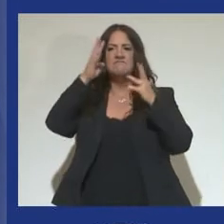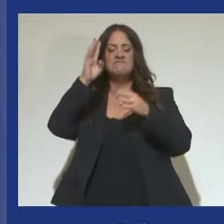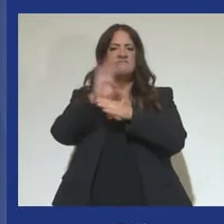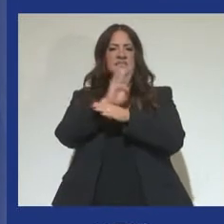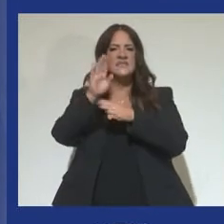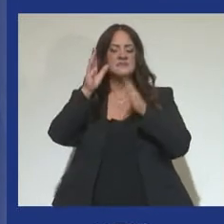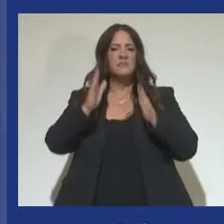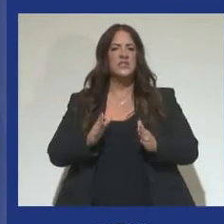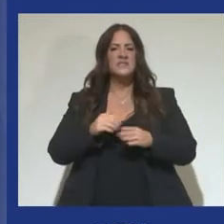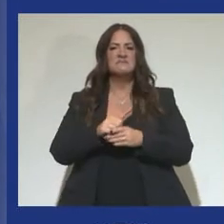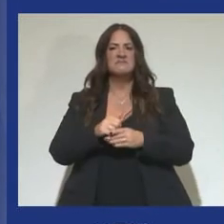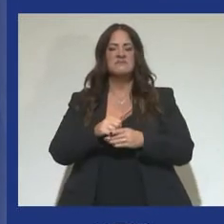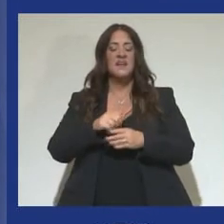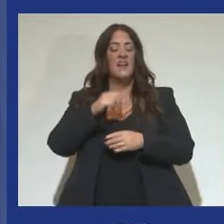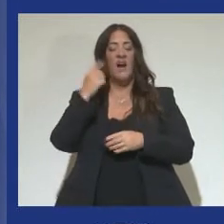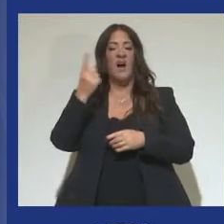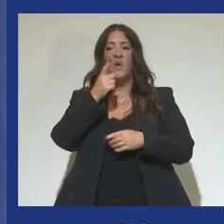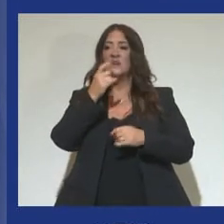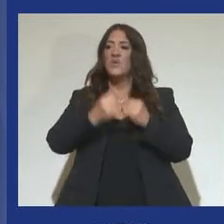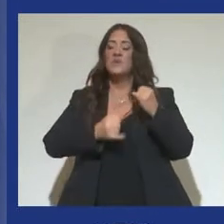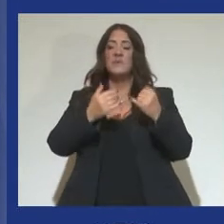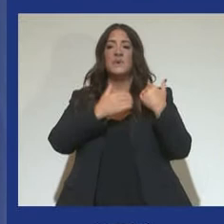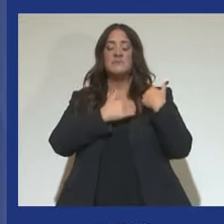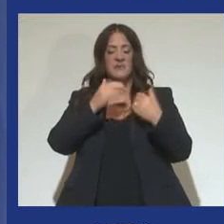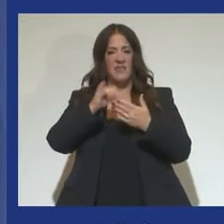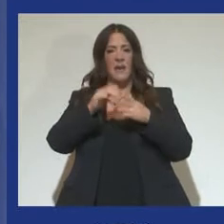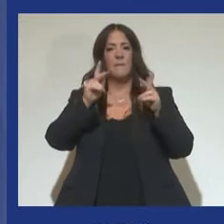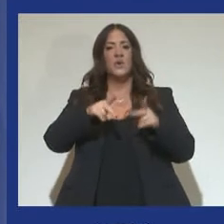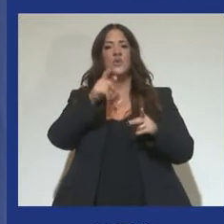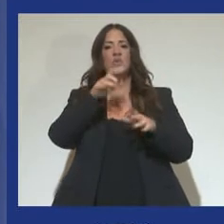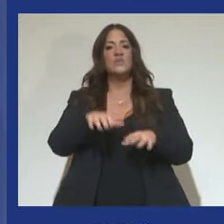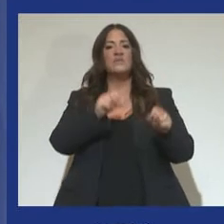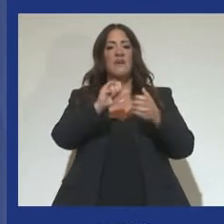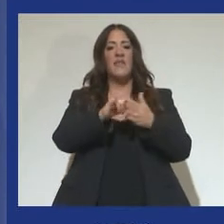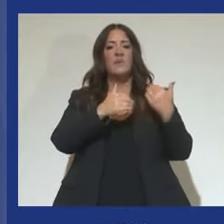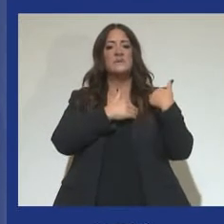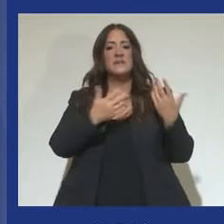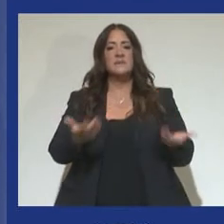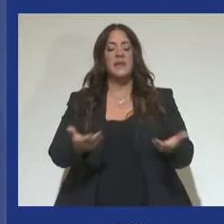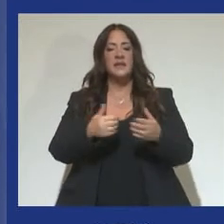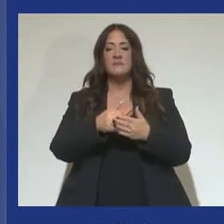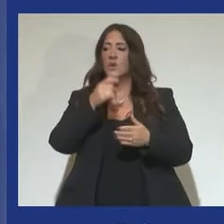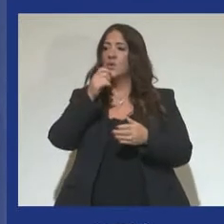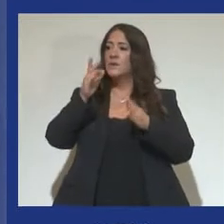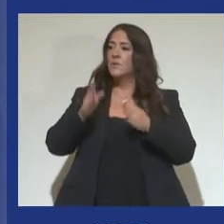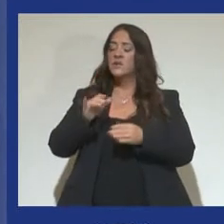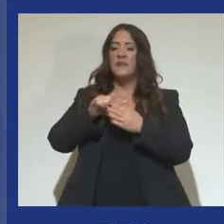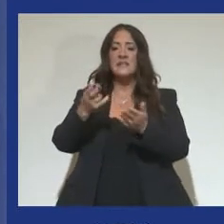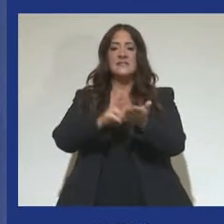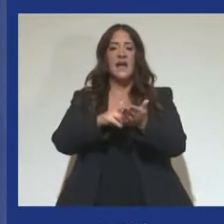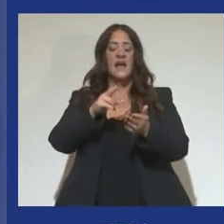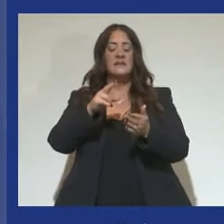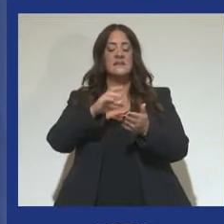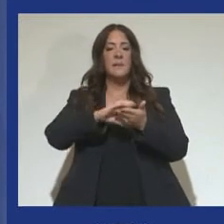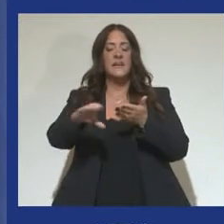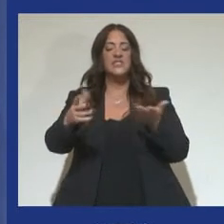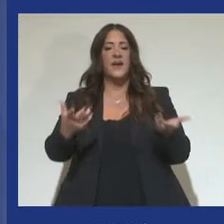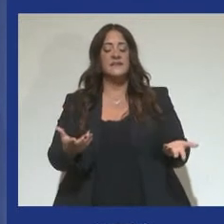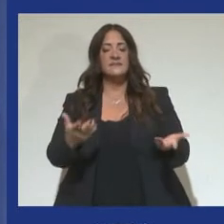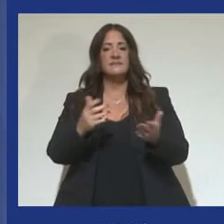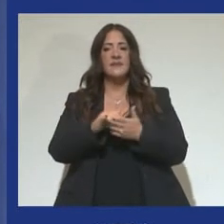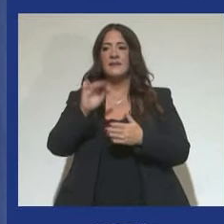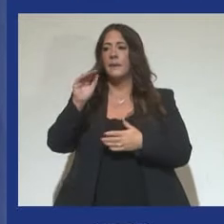empresario y al final del día es la responsabilidad siempre es de uno y tuve el privilegio de firmar los cheques como